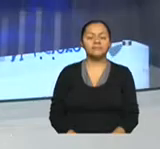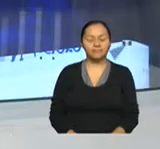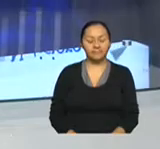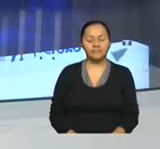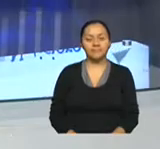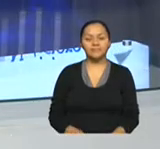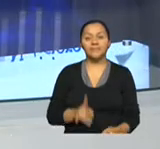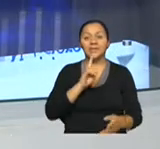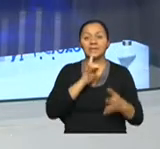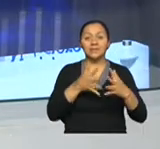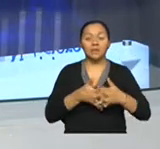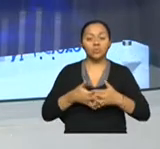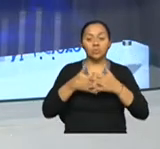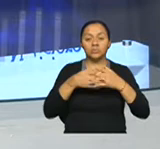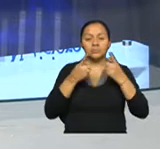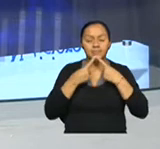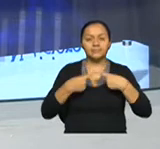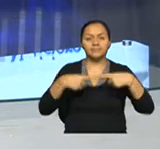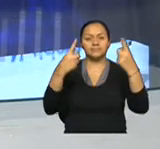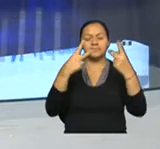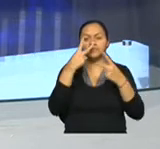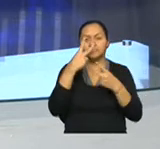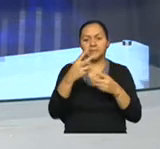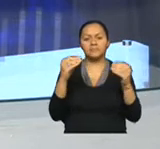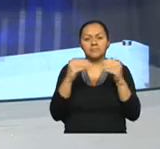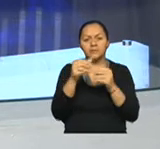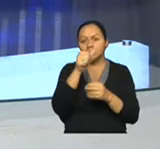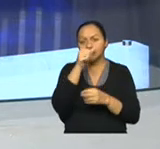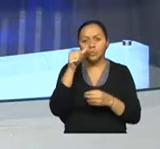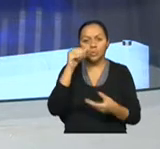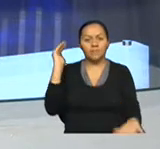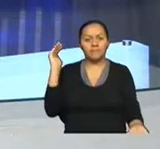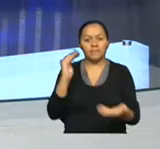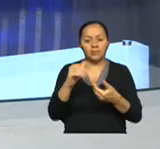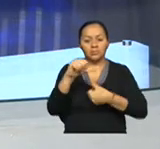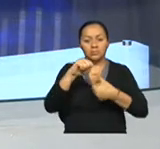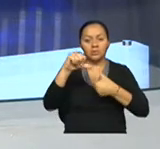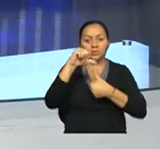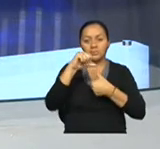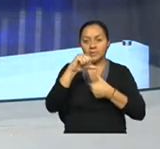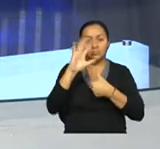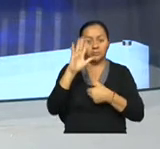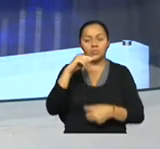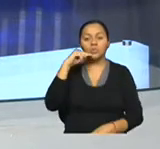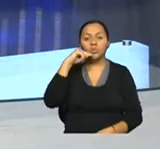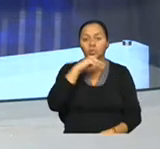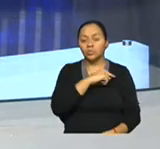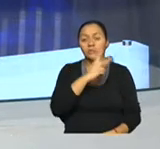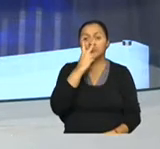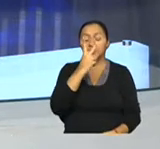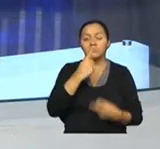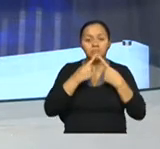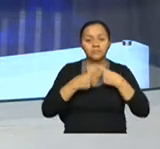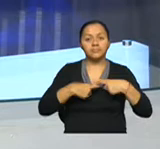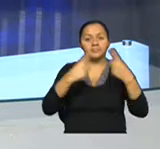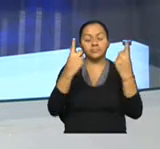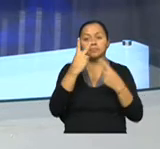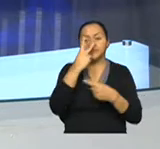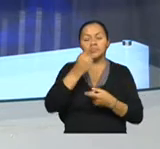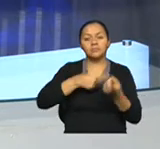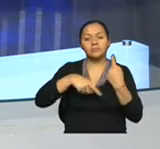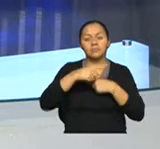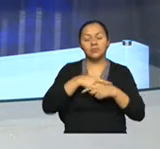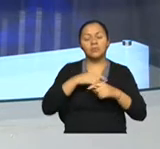En Estados Unidos se anuncia un recorte para el combate de drogas en Centroamérica, mientras que en Rusia Pelé lanzó la cuenta regresiva para la